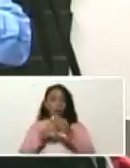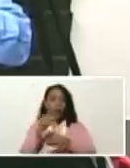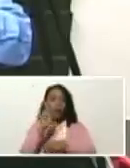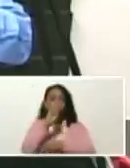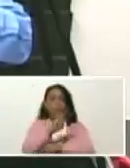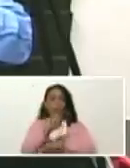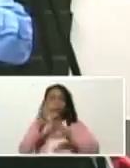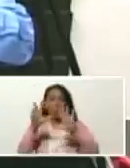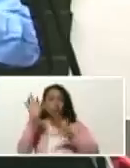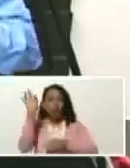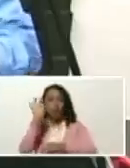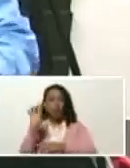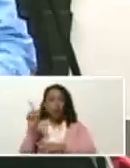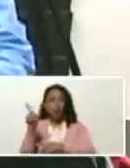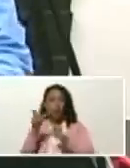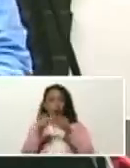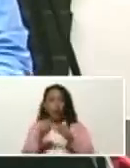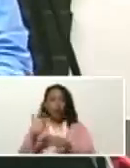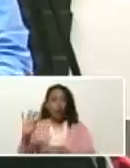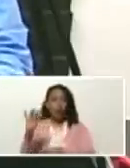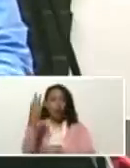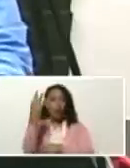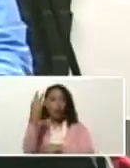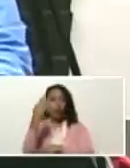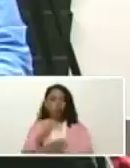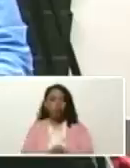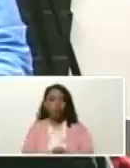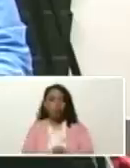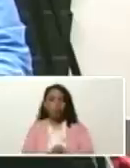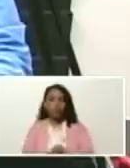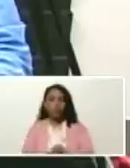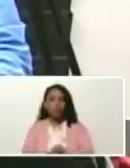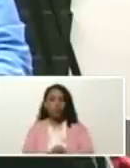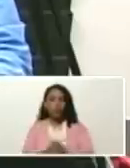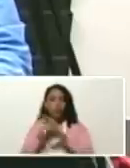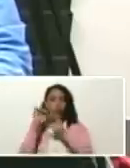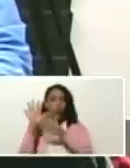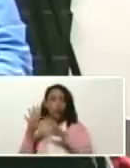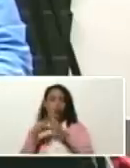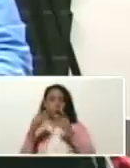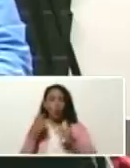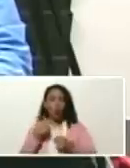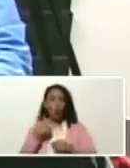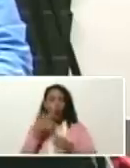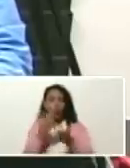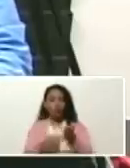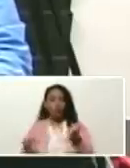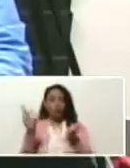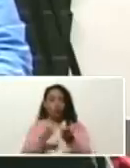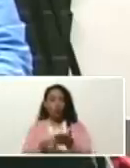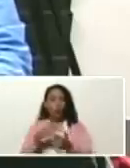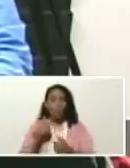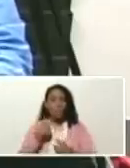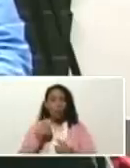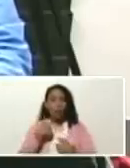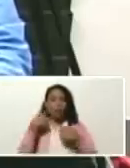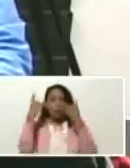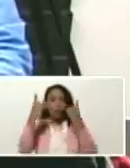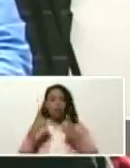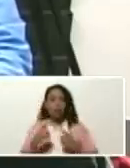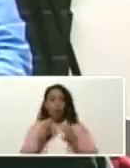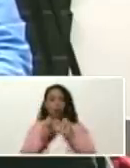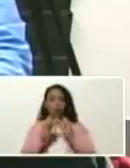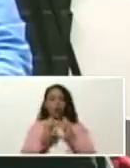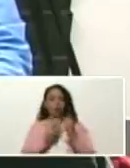28% quedaron cuarto quedaron cuartos Y así todo yo ratifique mi decisión de seguir